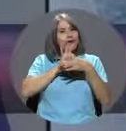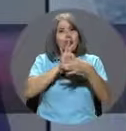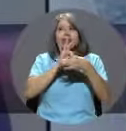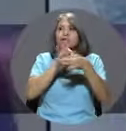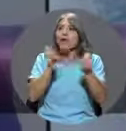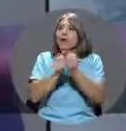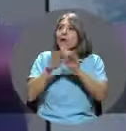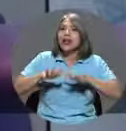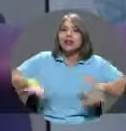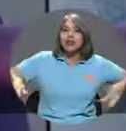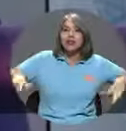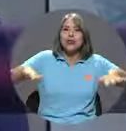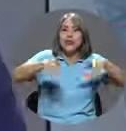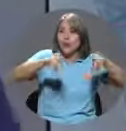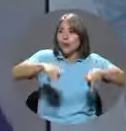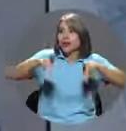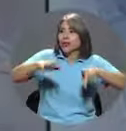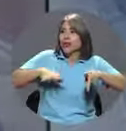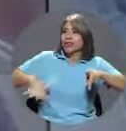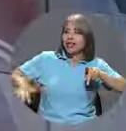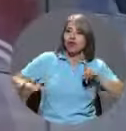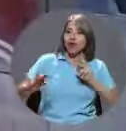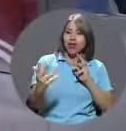en el siguiente bloque. Quédese con una mirada, que ya volvemos.